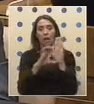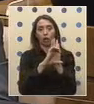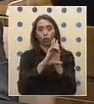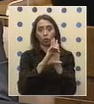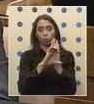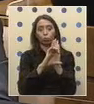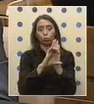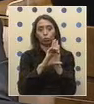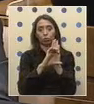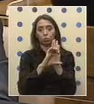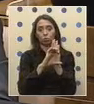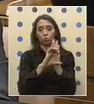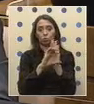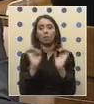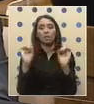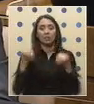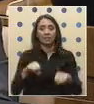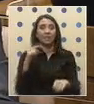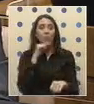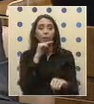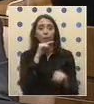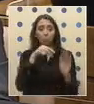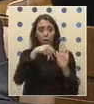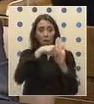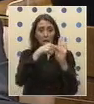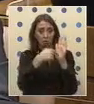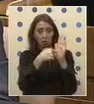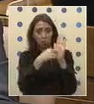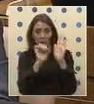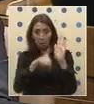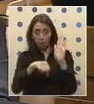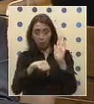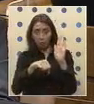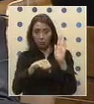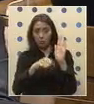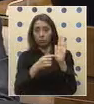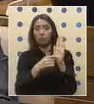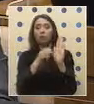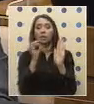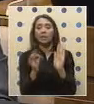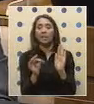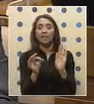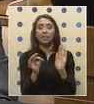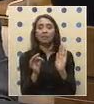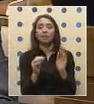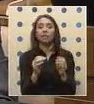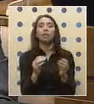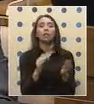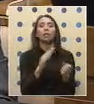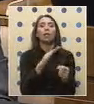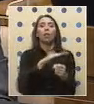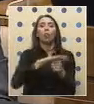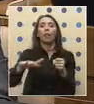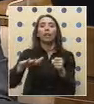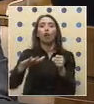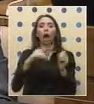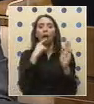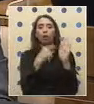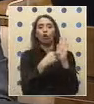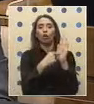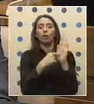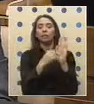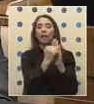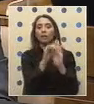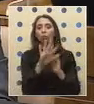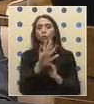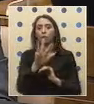esto. Aprobar esta norma, señor presidente, constituye una derogación de lo dispuesto en los artículos 59 en